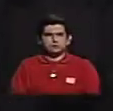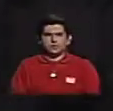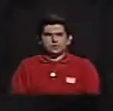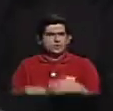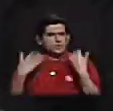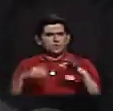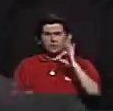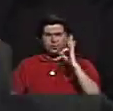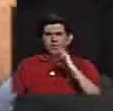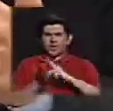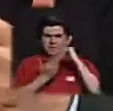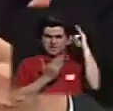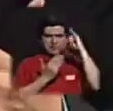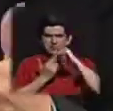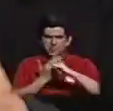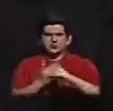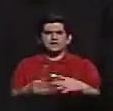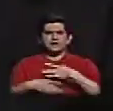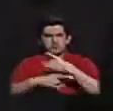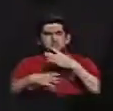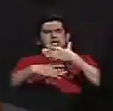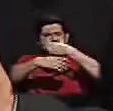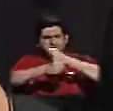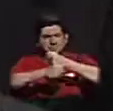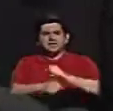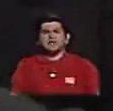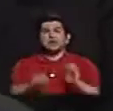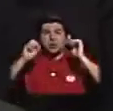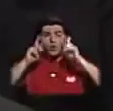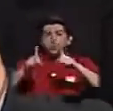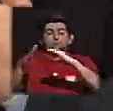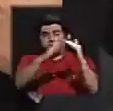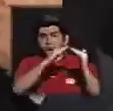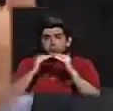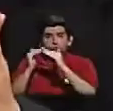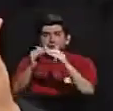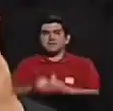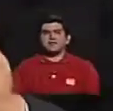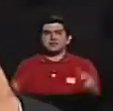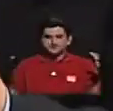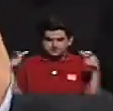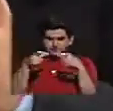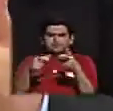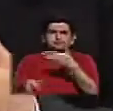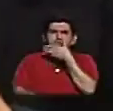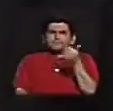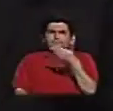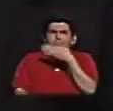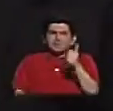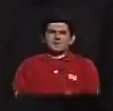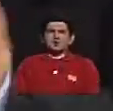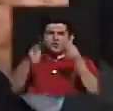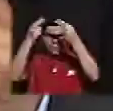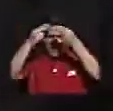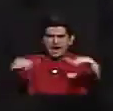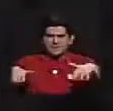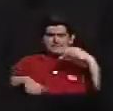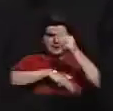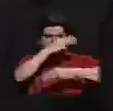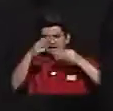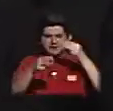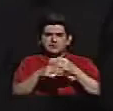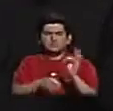para desarrollar proyectos muy interesantes que permitan a las comunidades conectarse mejor con Internet y con el mundo de